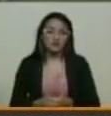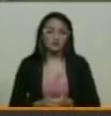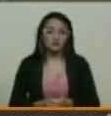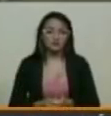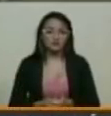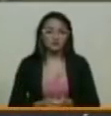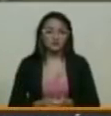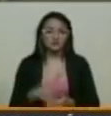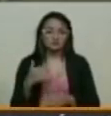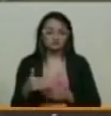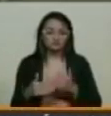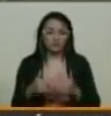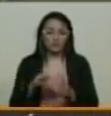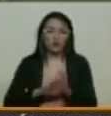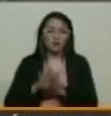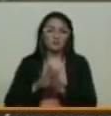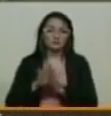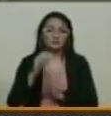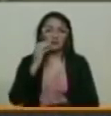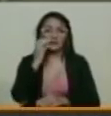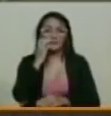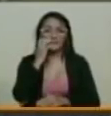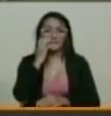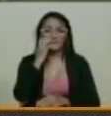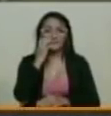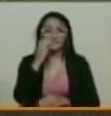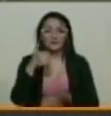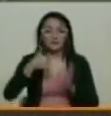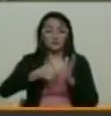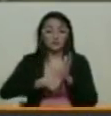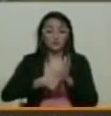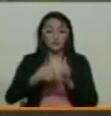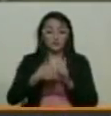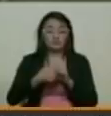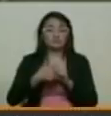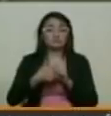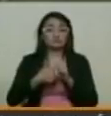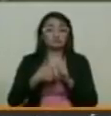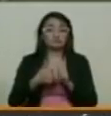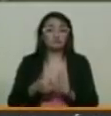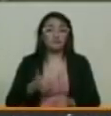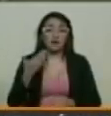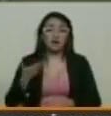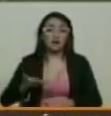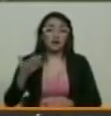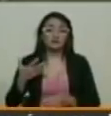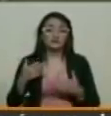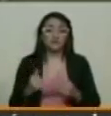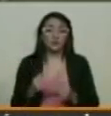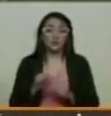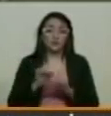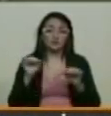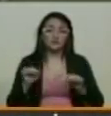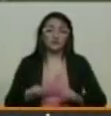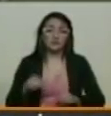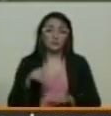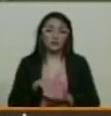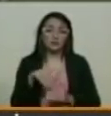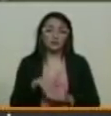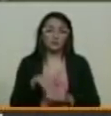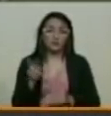ido avanzando, porque la utilización biométrica es un avance dentro de la seguridad y de las garantías del sistema